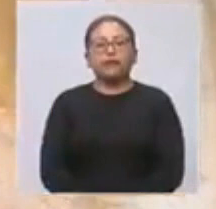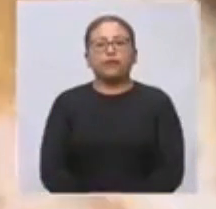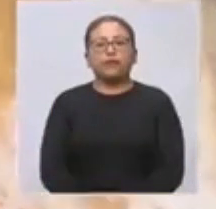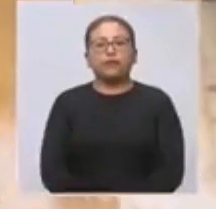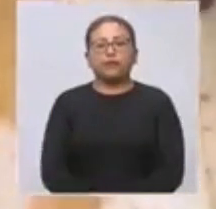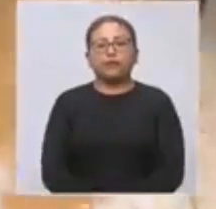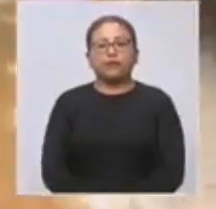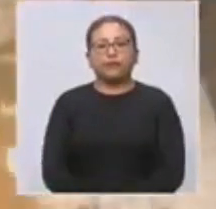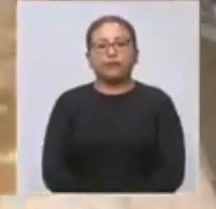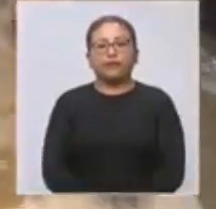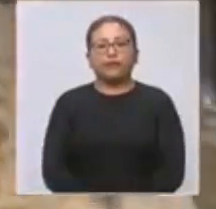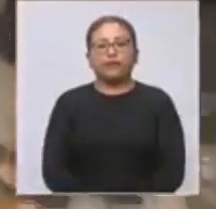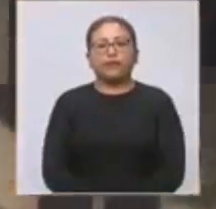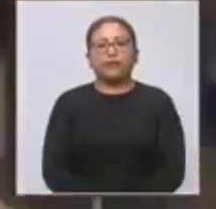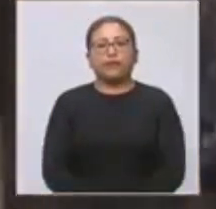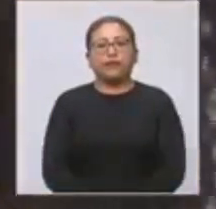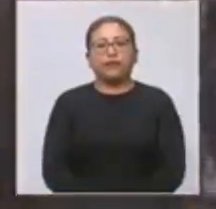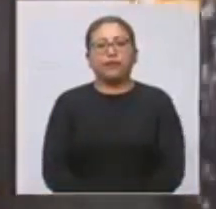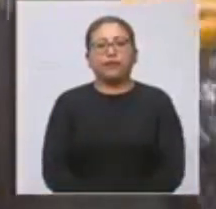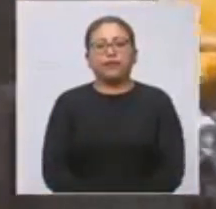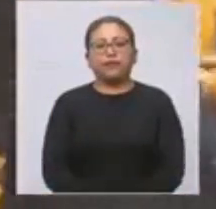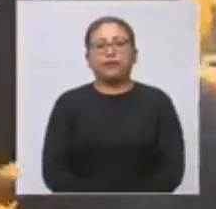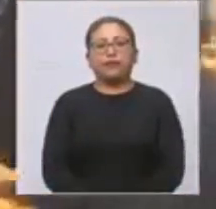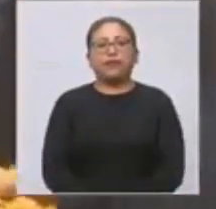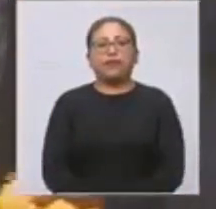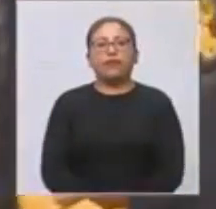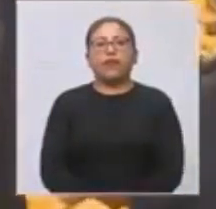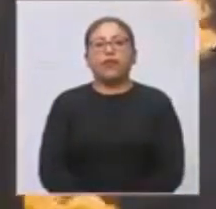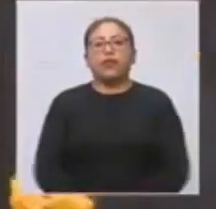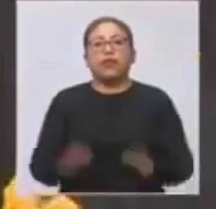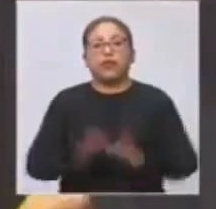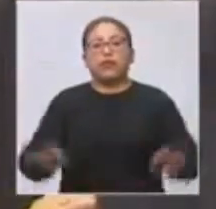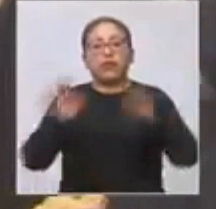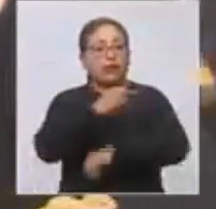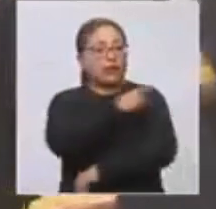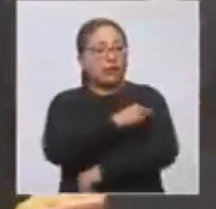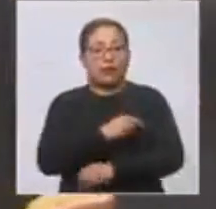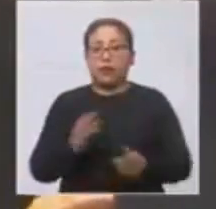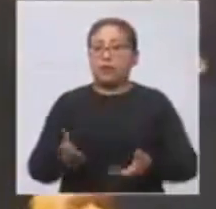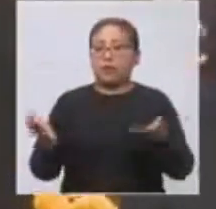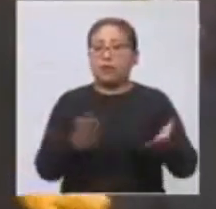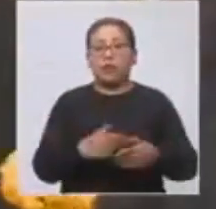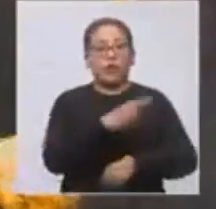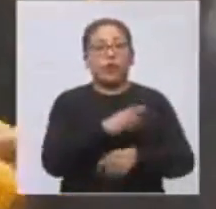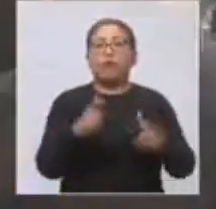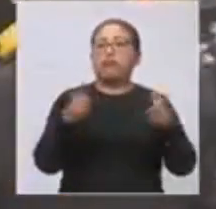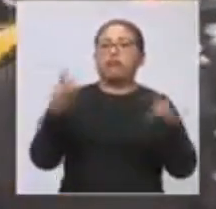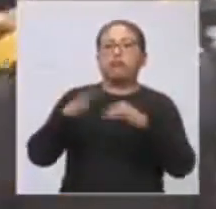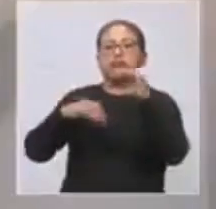forma entonces que se desarrolla la chaya, entregando este importante Hospital de Salud Integral San Roque